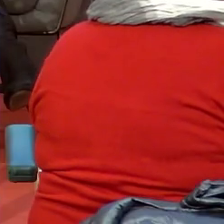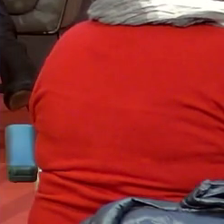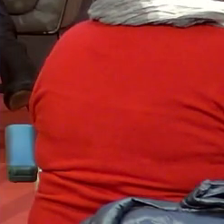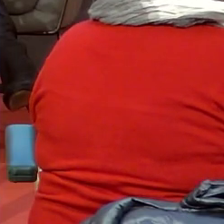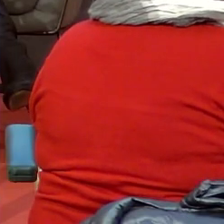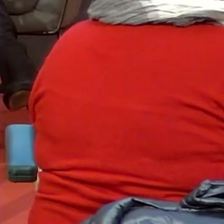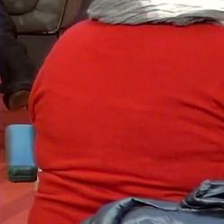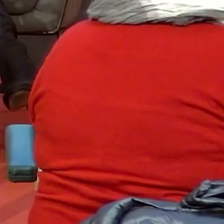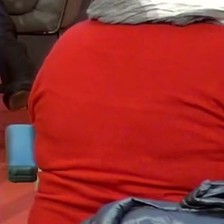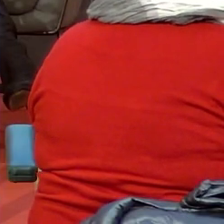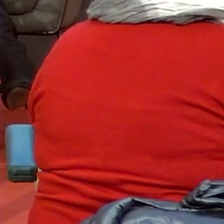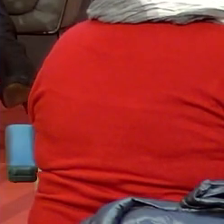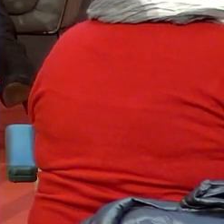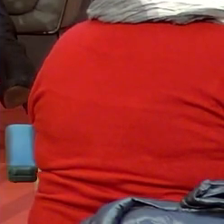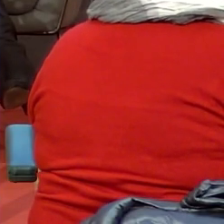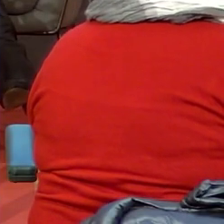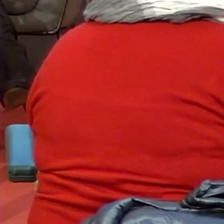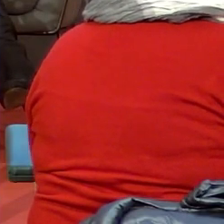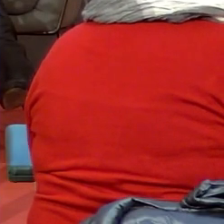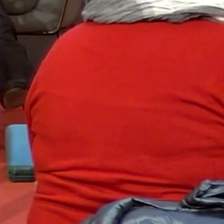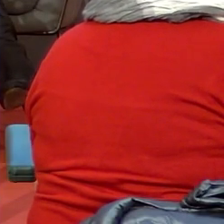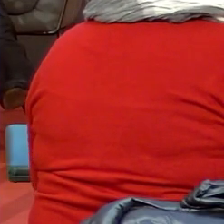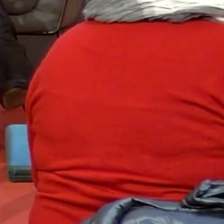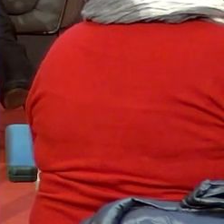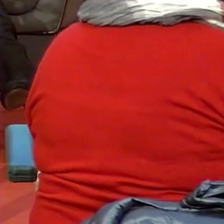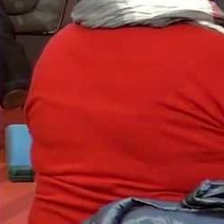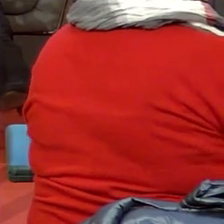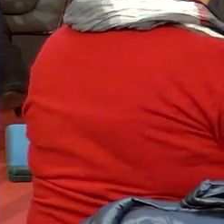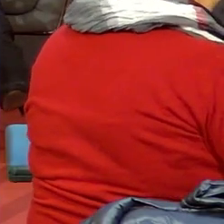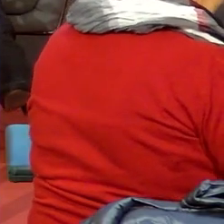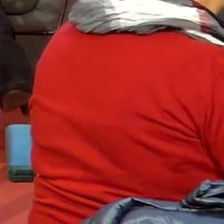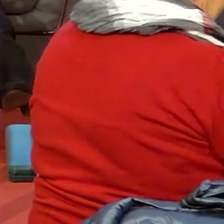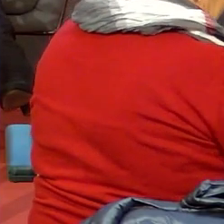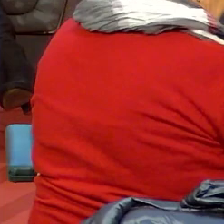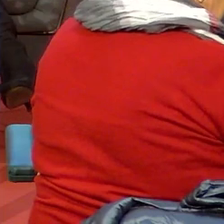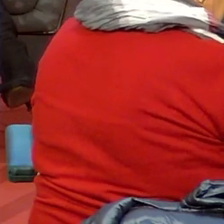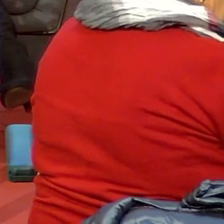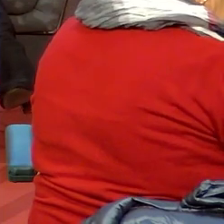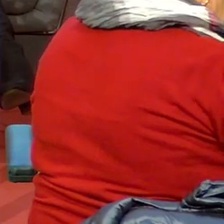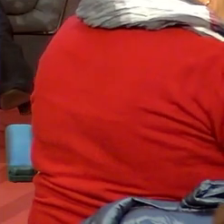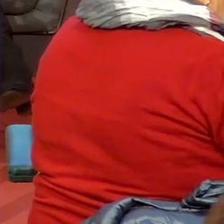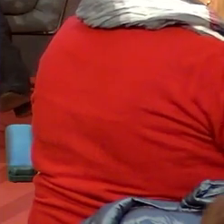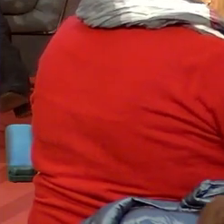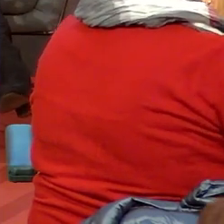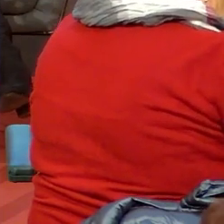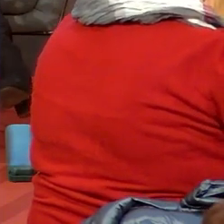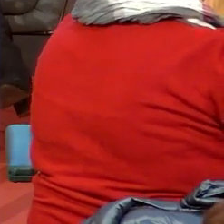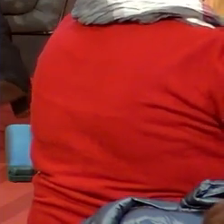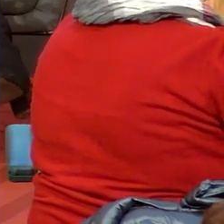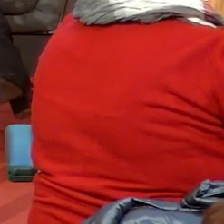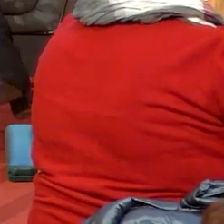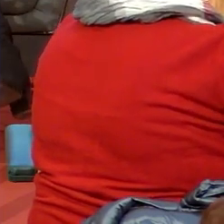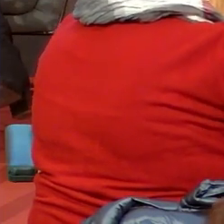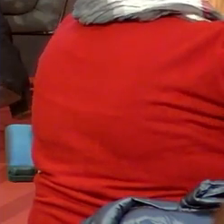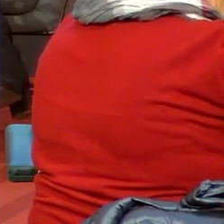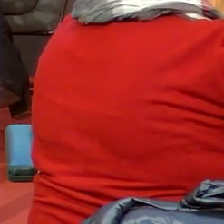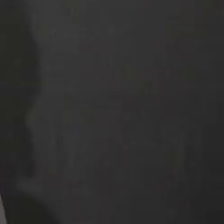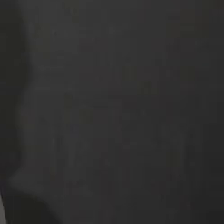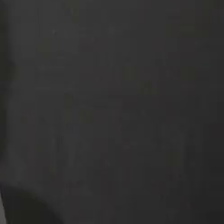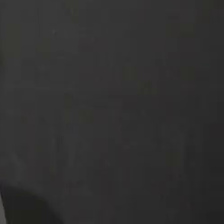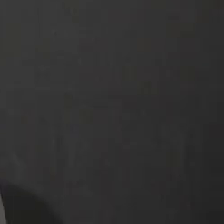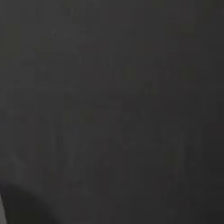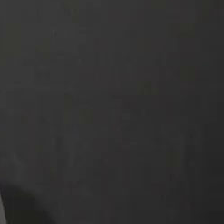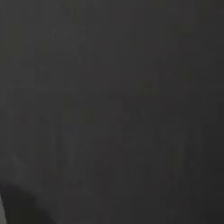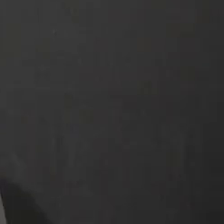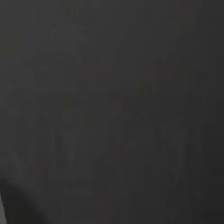certos paralelismos, os houbo históricamente, e tamén, non, que ten que ver coa dictadura, que o que hoxe nos ocupa, non, hai eses